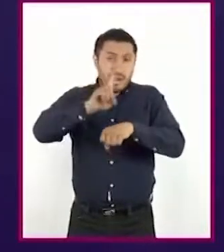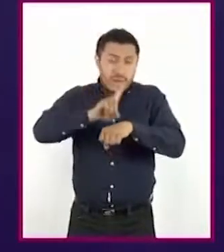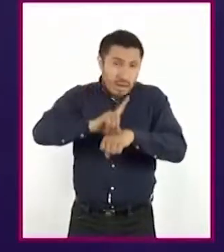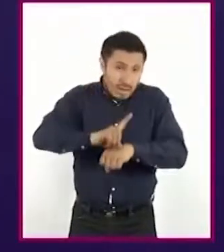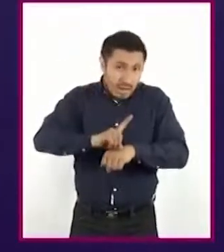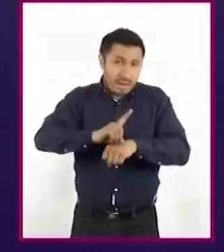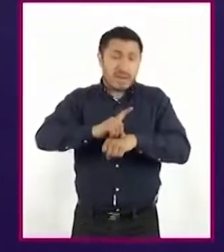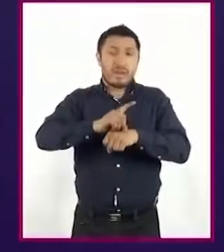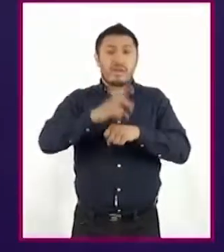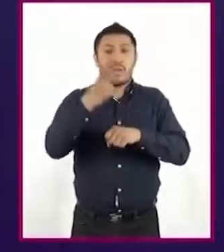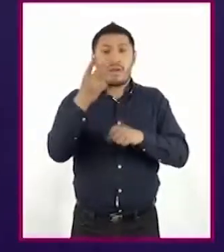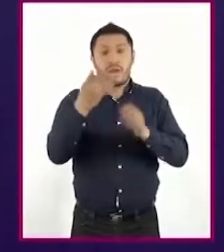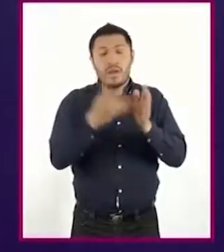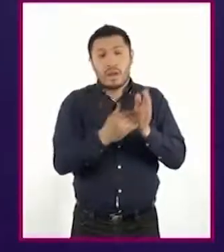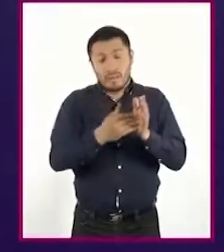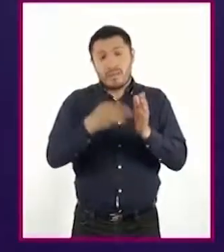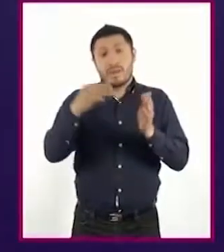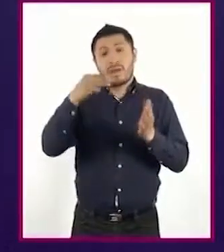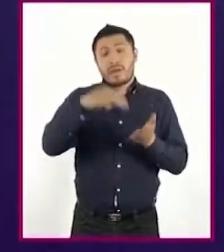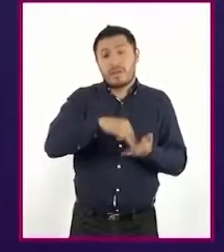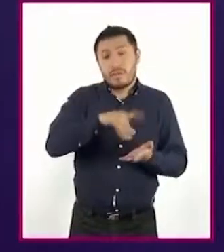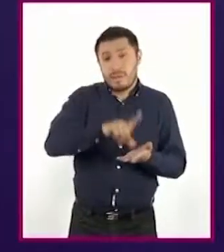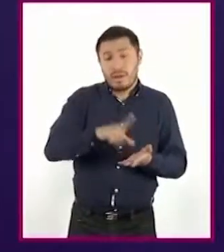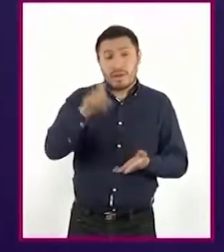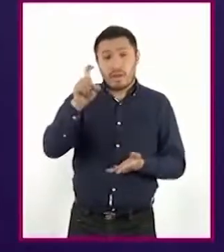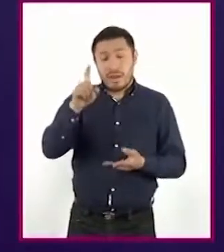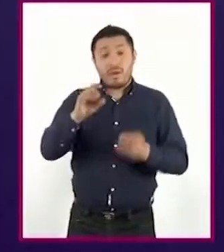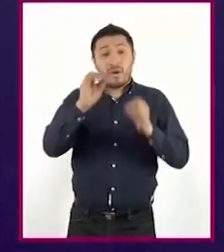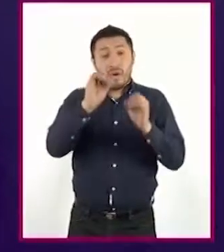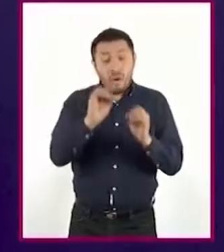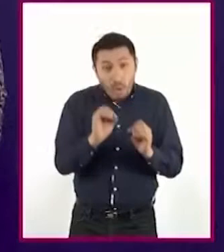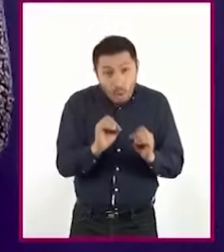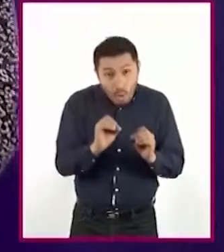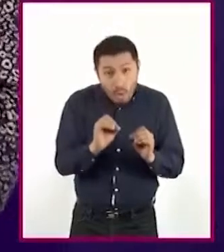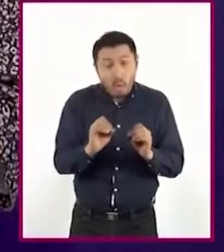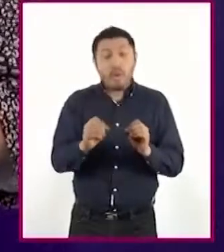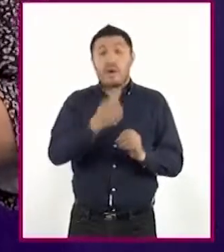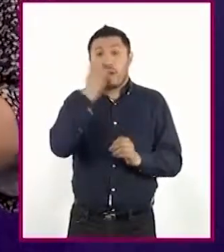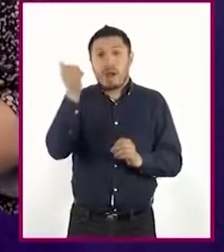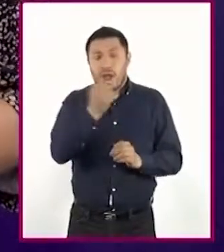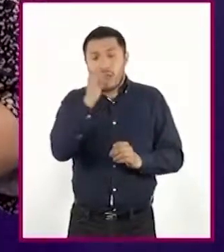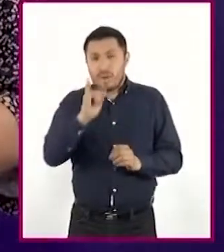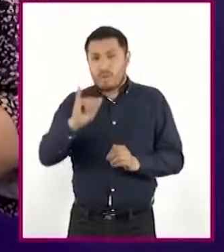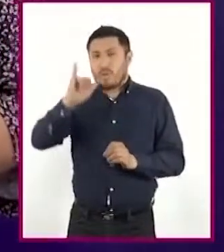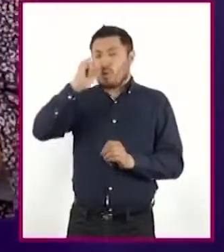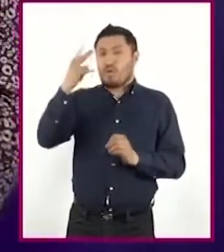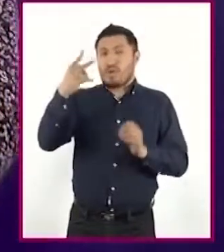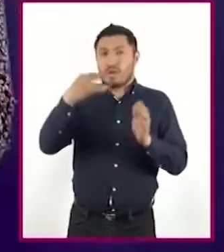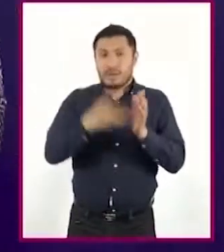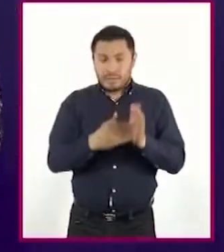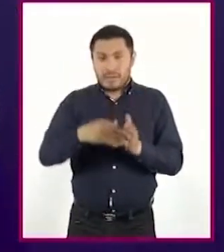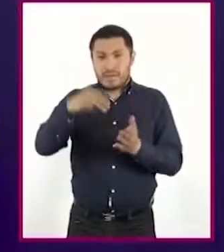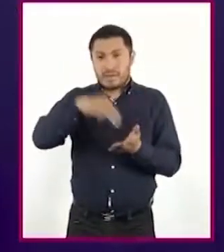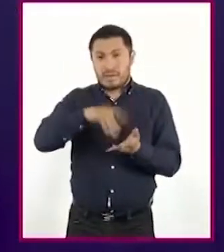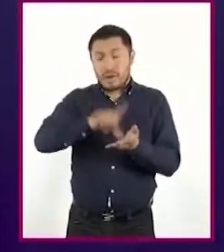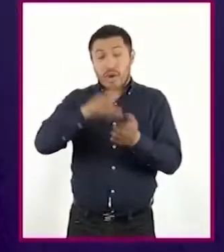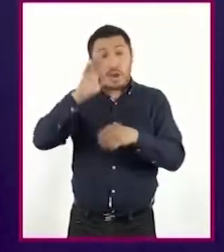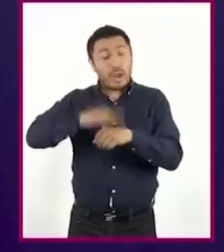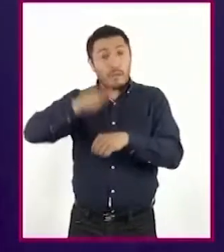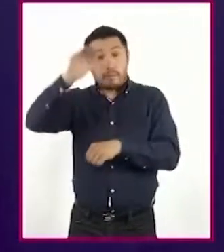de 2,000 mililitros de agua o el de los alumnos que consumen 2,000 mililitros o